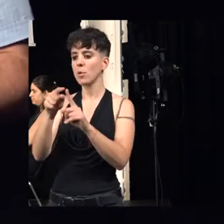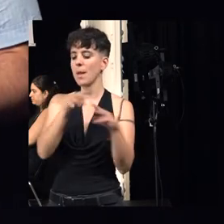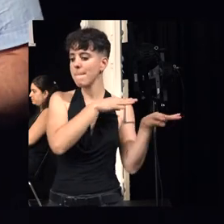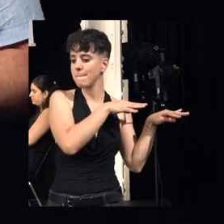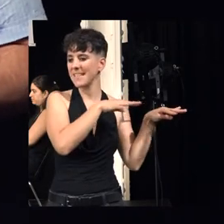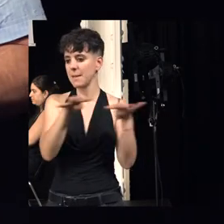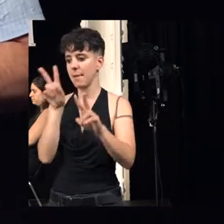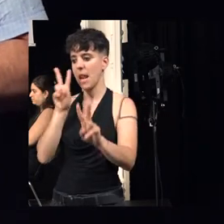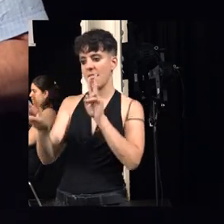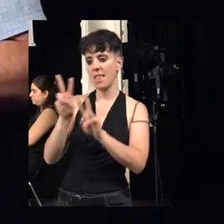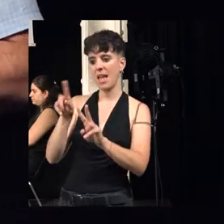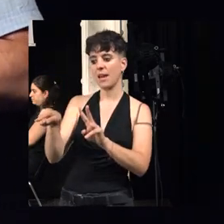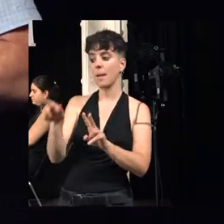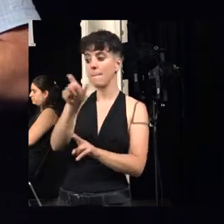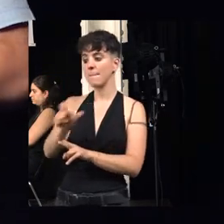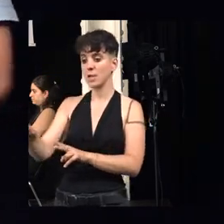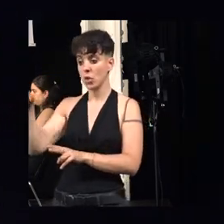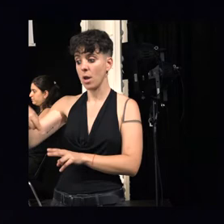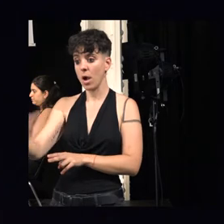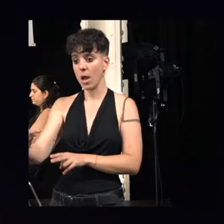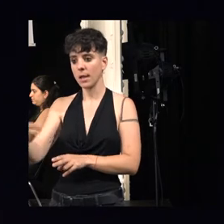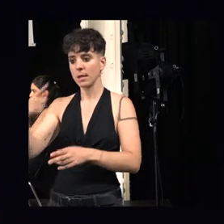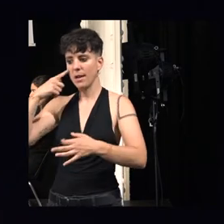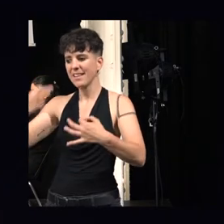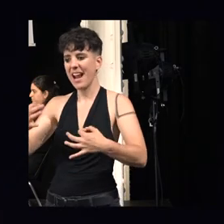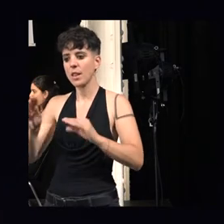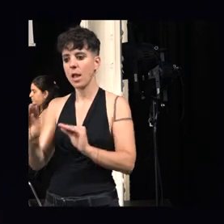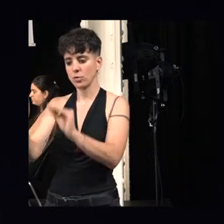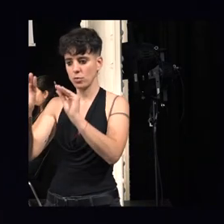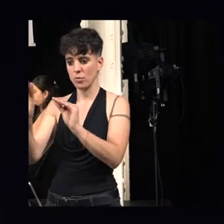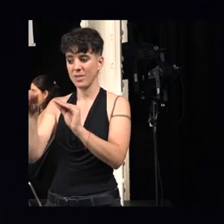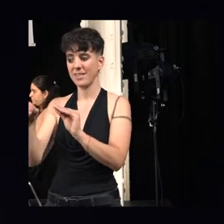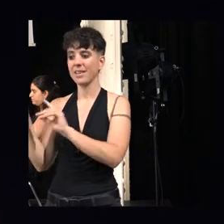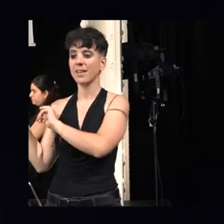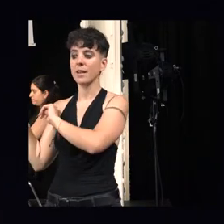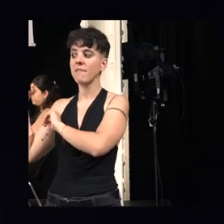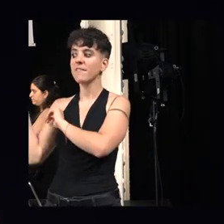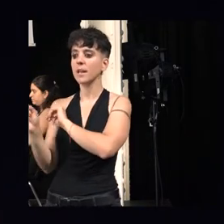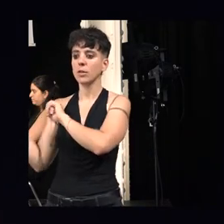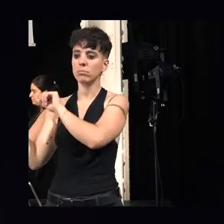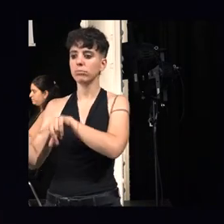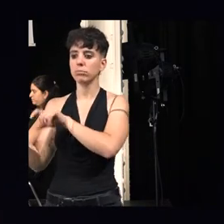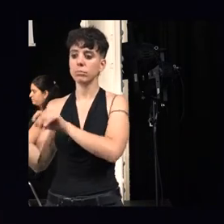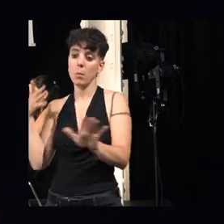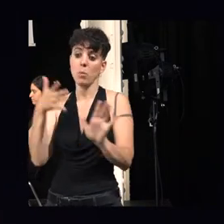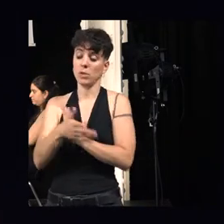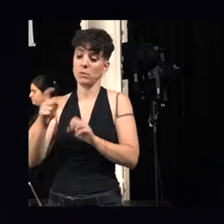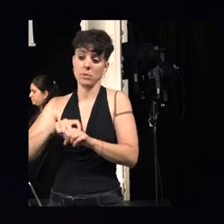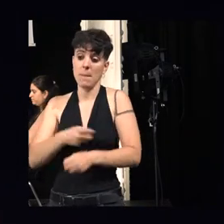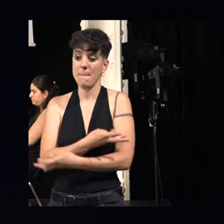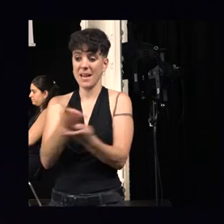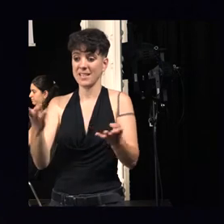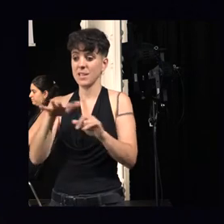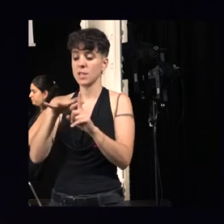que visibilizar la realidad de unas personas que estaban aquí, que habían venido por diferentes razones y que estaban en la irregularidad.